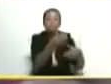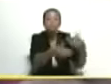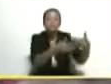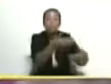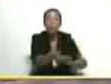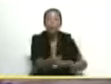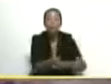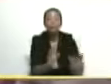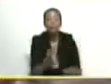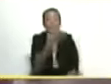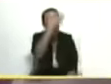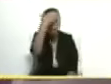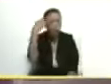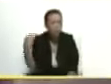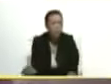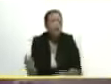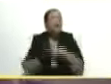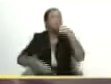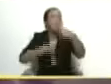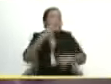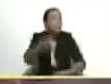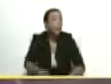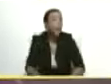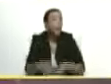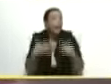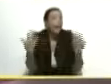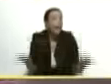Yo digo, ¿se les ha olvidado qué vino después?